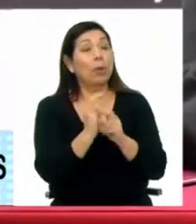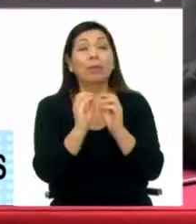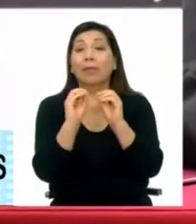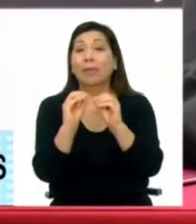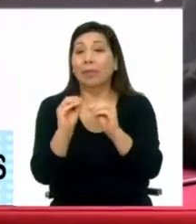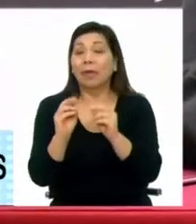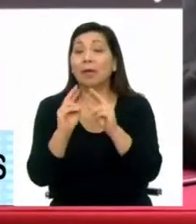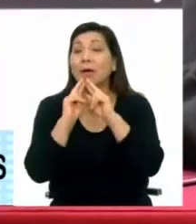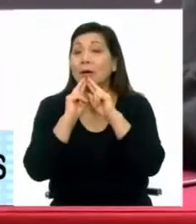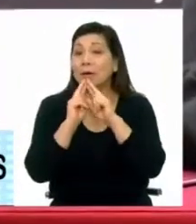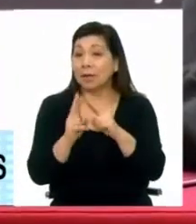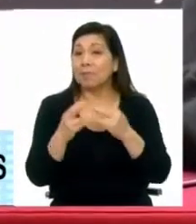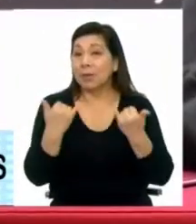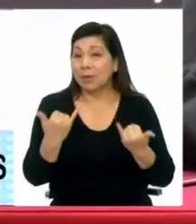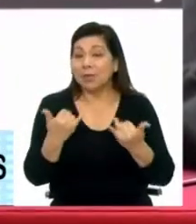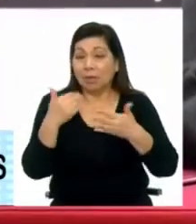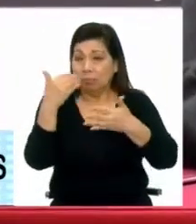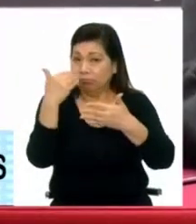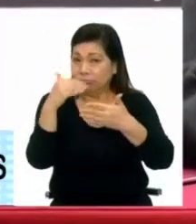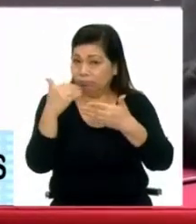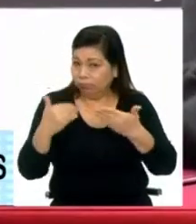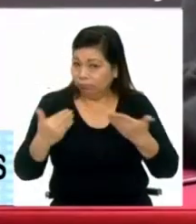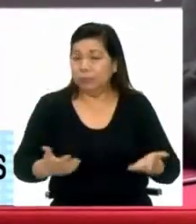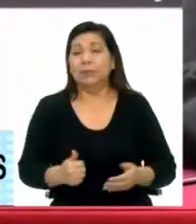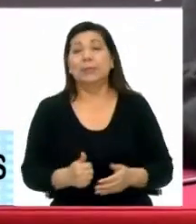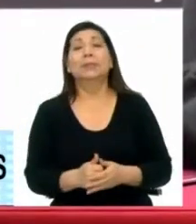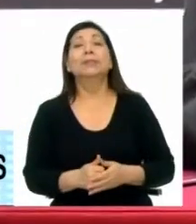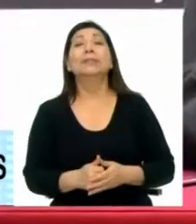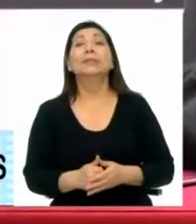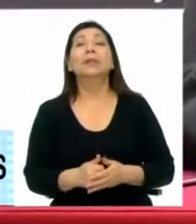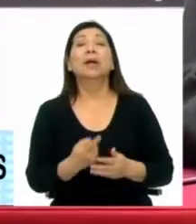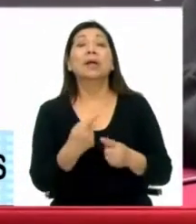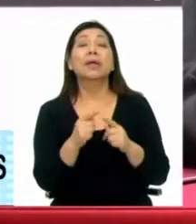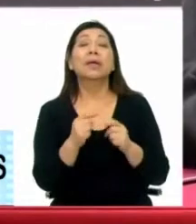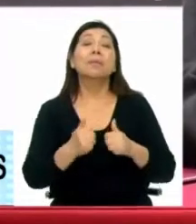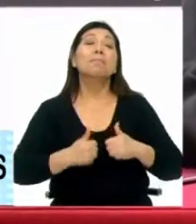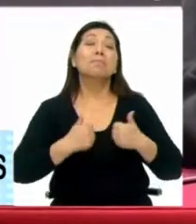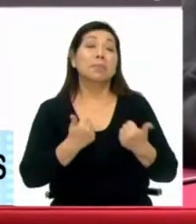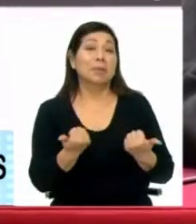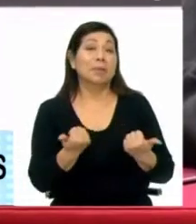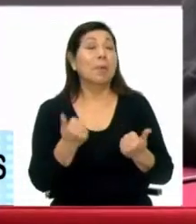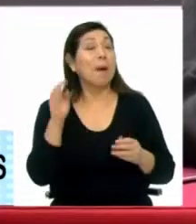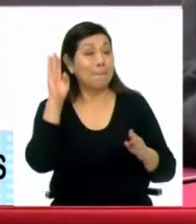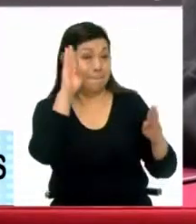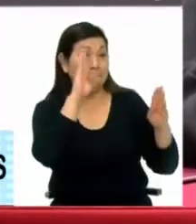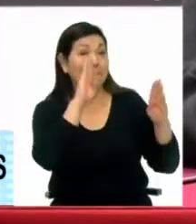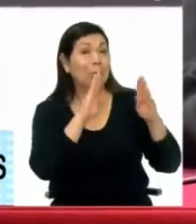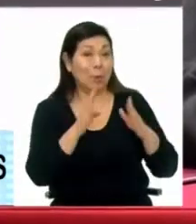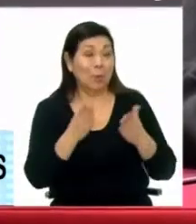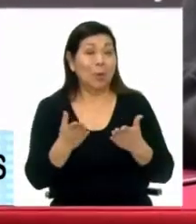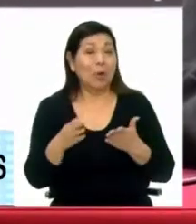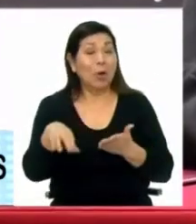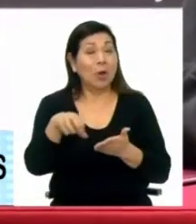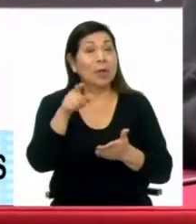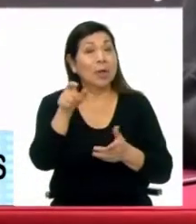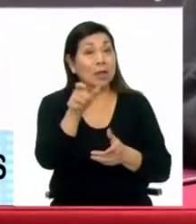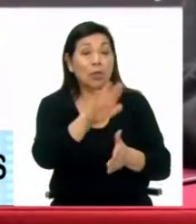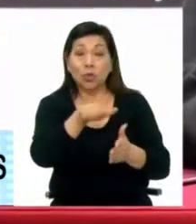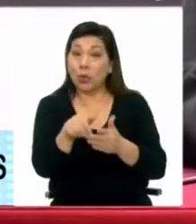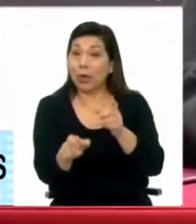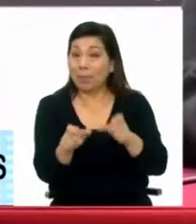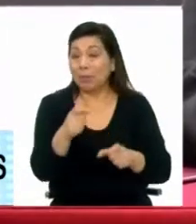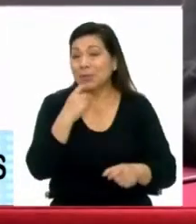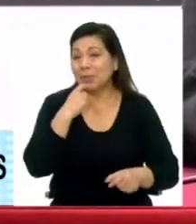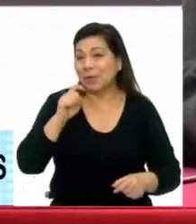a responder a esta serie de situaciones y preocupaciones que la población tiene,